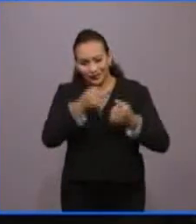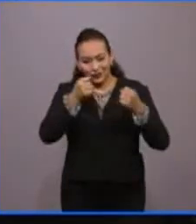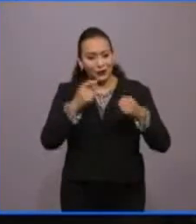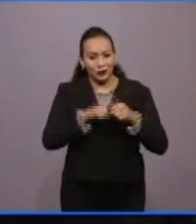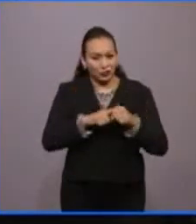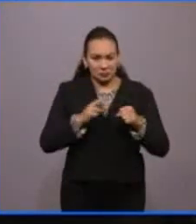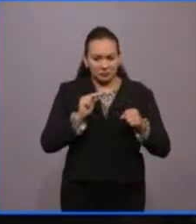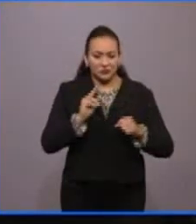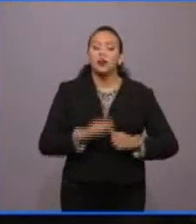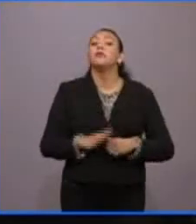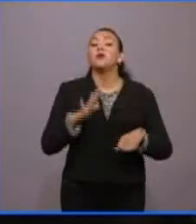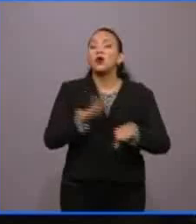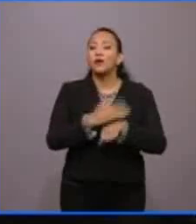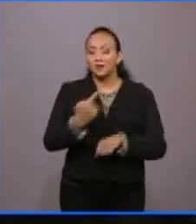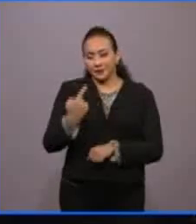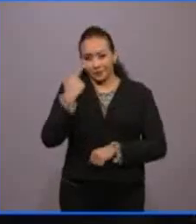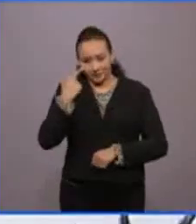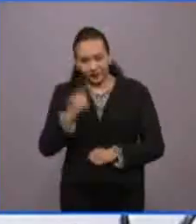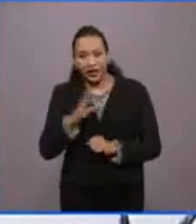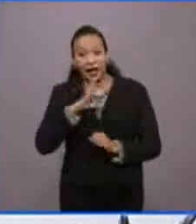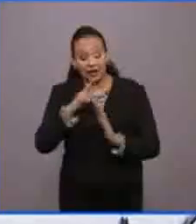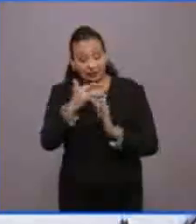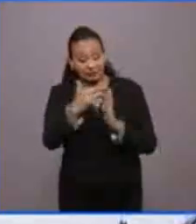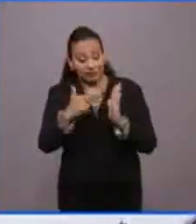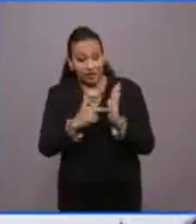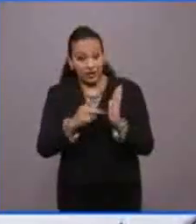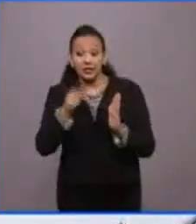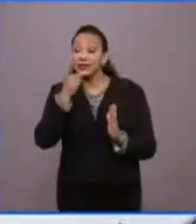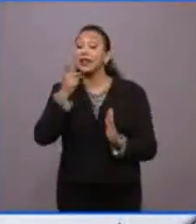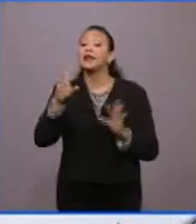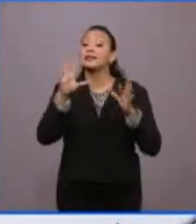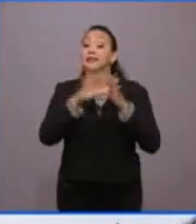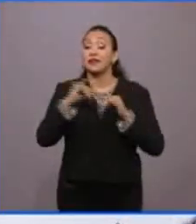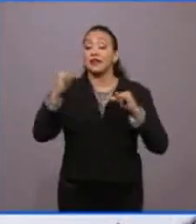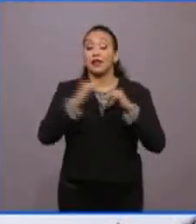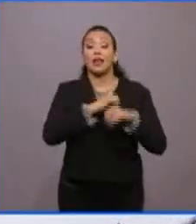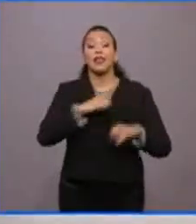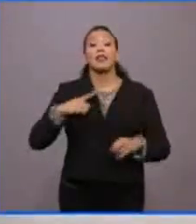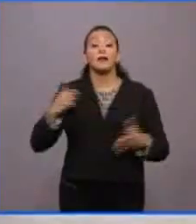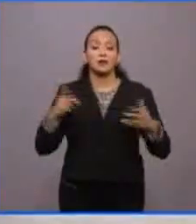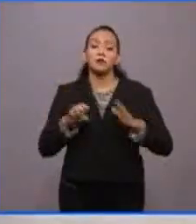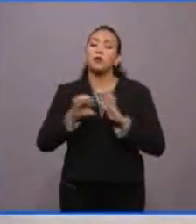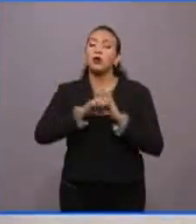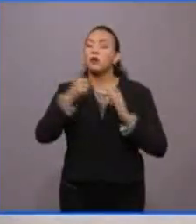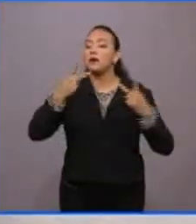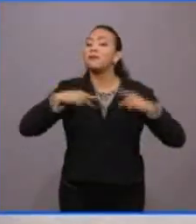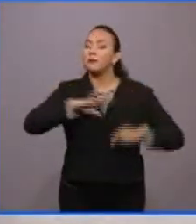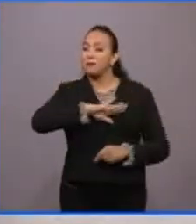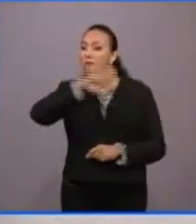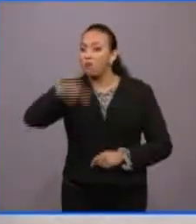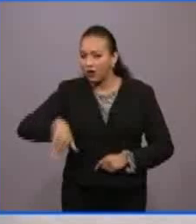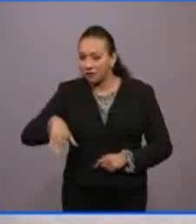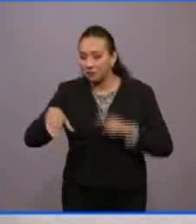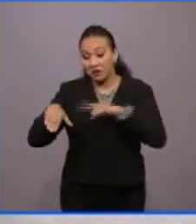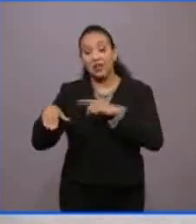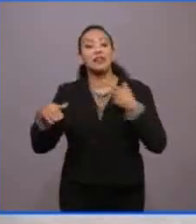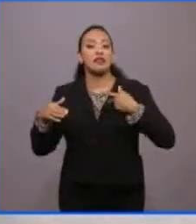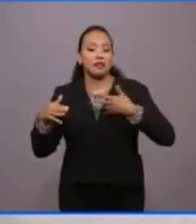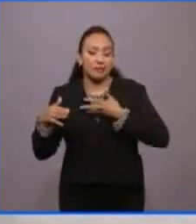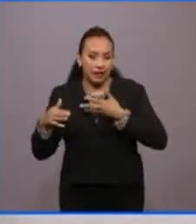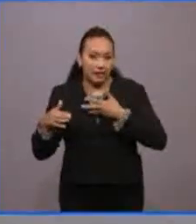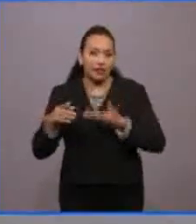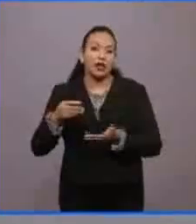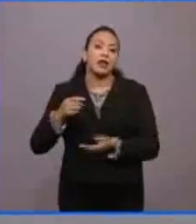social, disposición que establece las reglas que debe seguir el instituto cuando fallezca una persona que goza de una pensión por